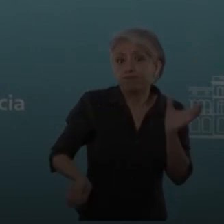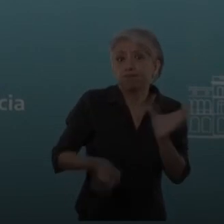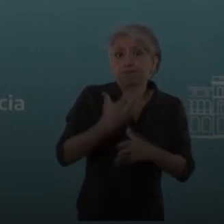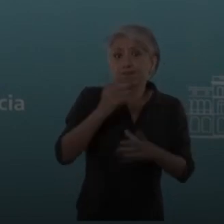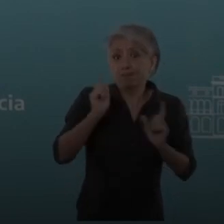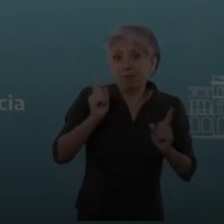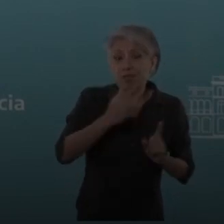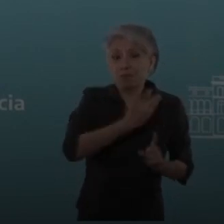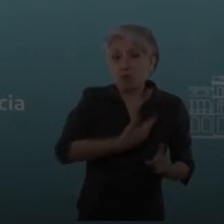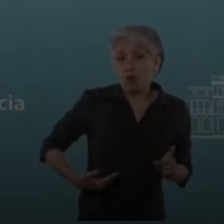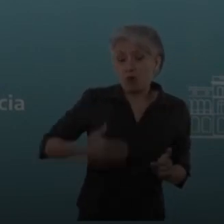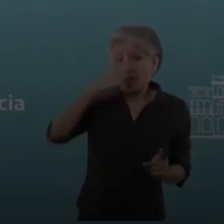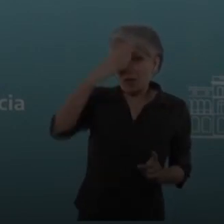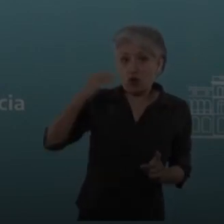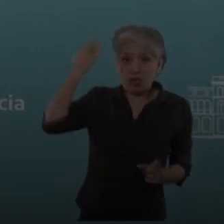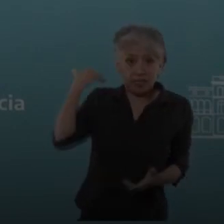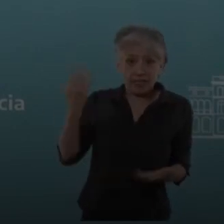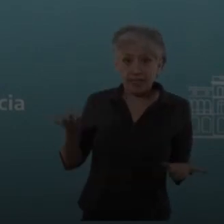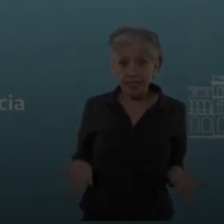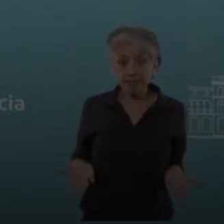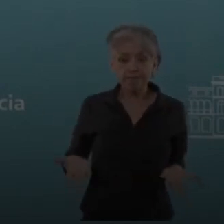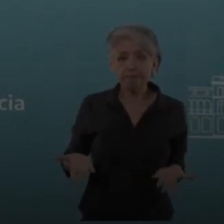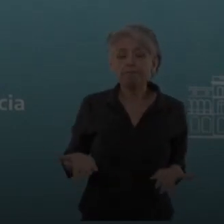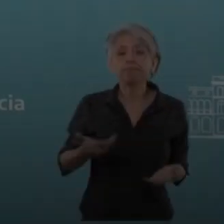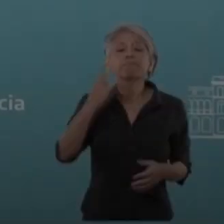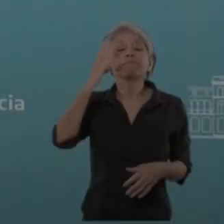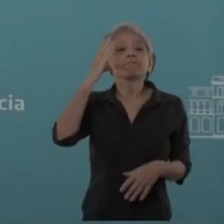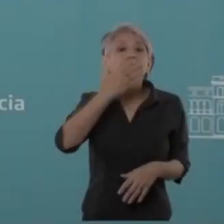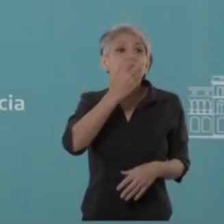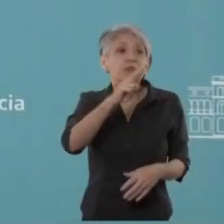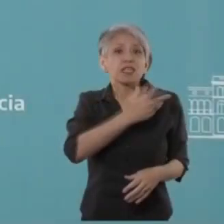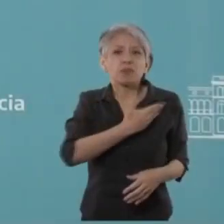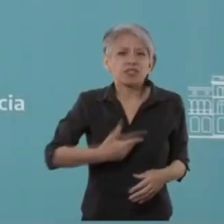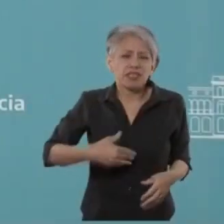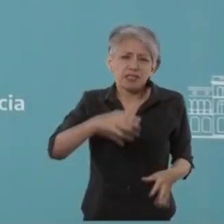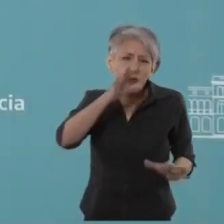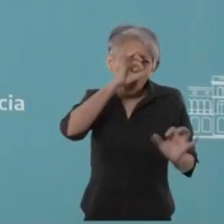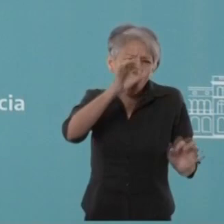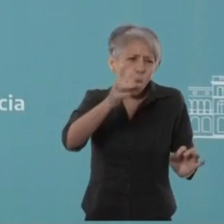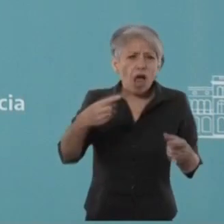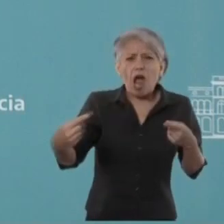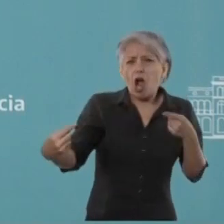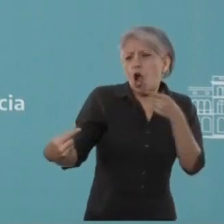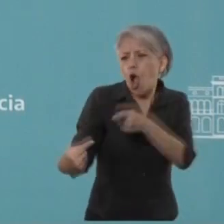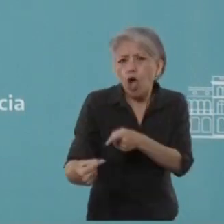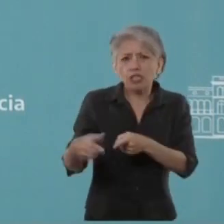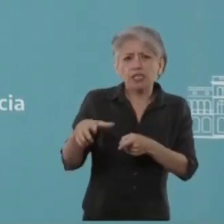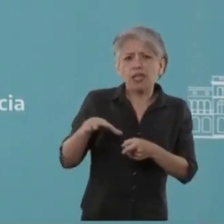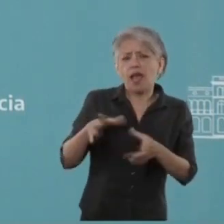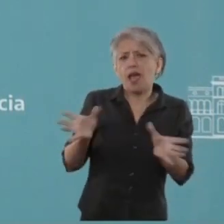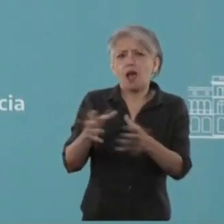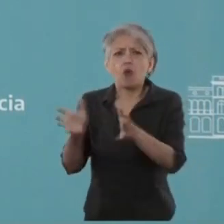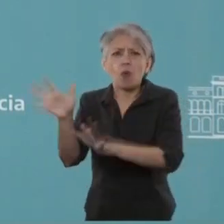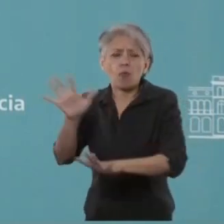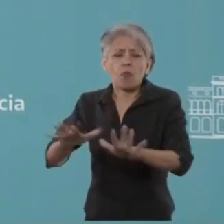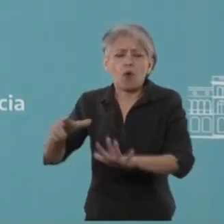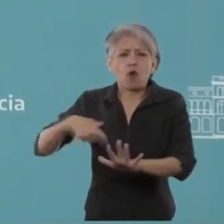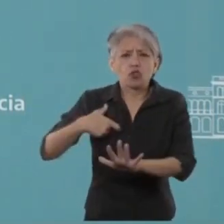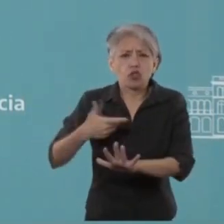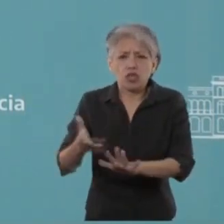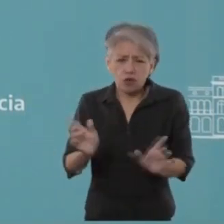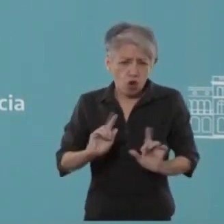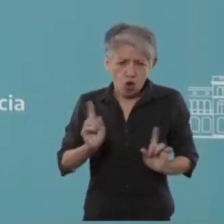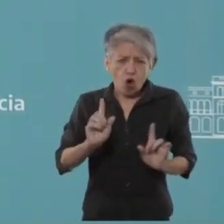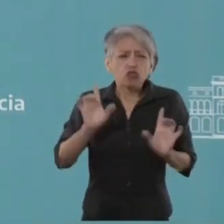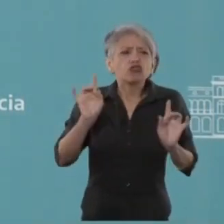su presidencia, y jamás la vicepresidenta hablaría en contra de las organizaciones sociales. Hizo un planteo puntual que tiene que ver